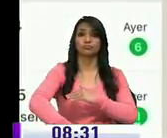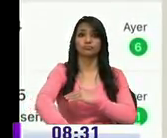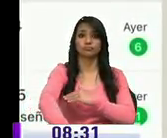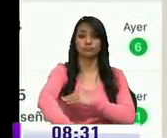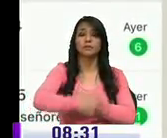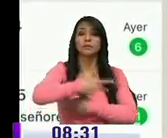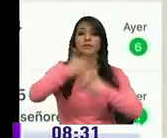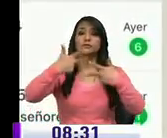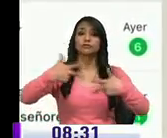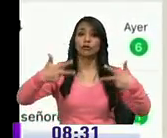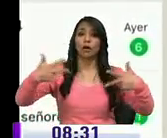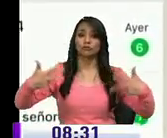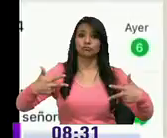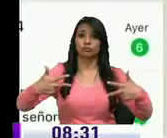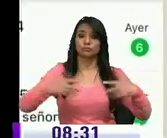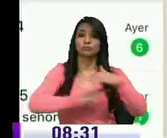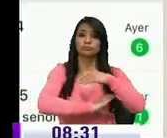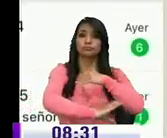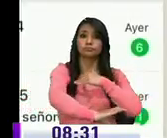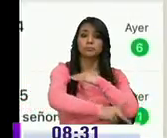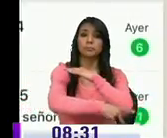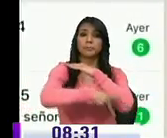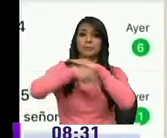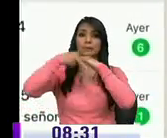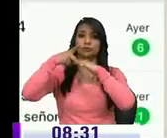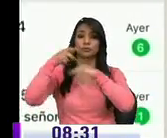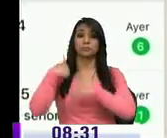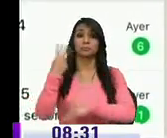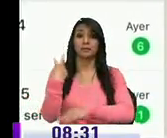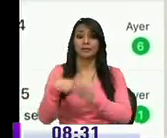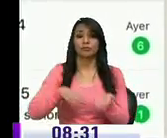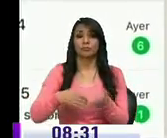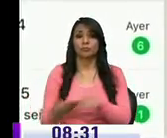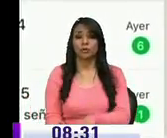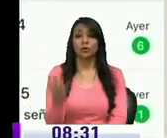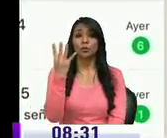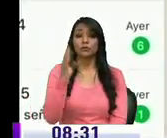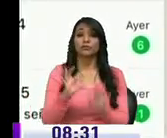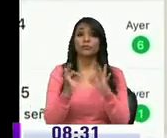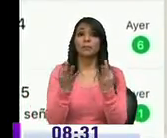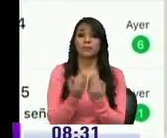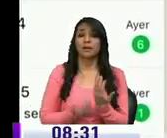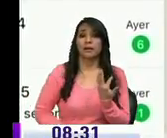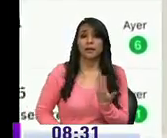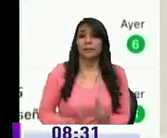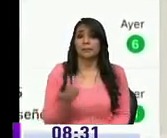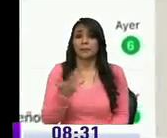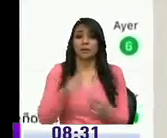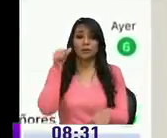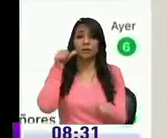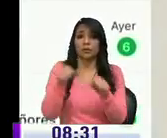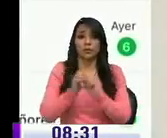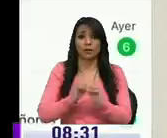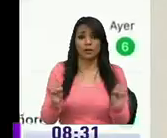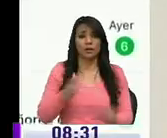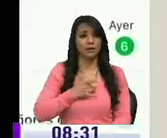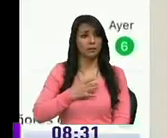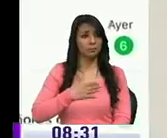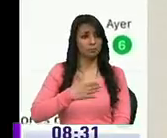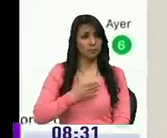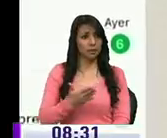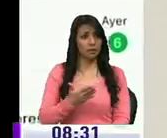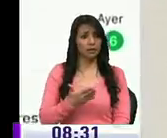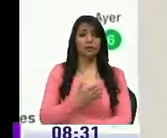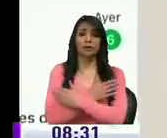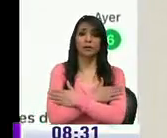Chillogallo, perteneciente a Petro Comercial, donde tuve un hijo fallecido y 4 familiares quemados y nadie recuerda. Oh, qué lamentable esto, así que le